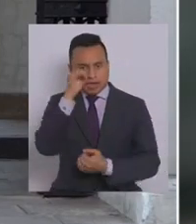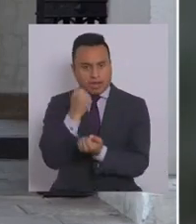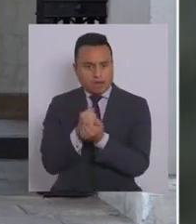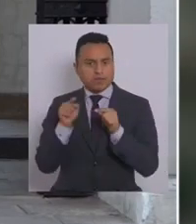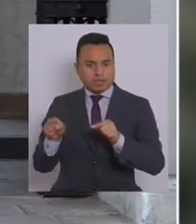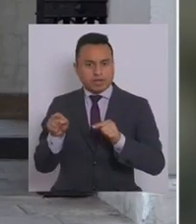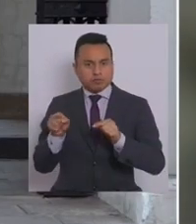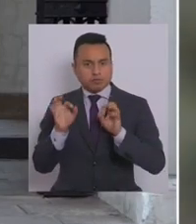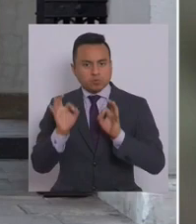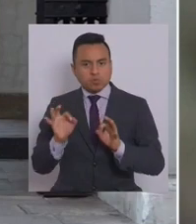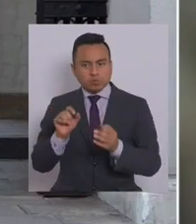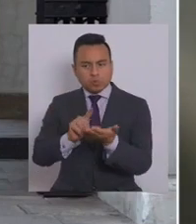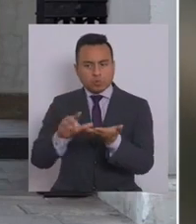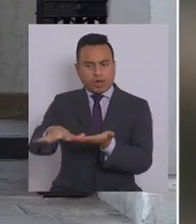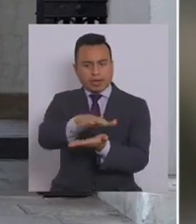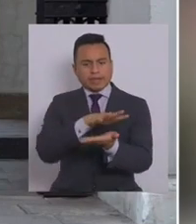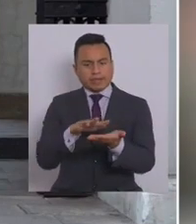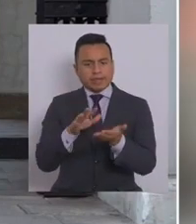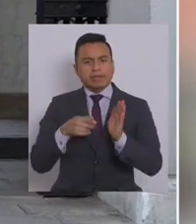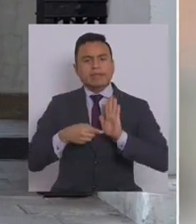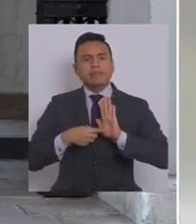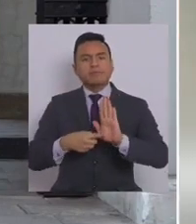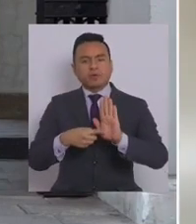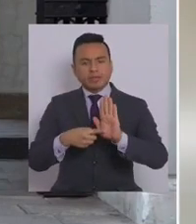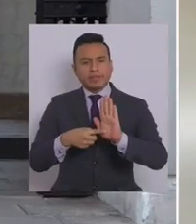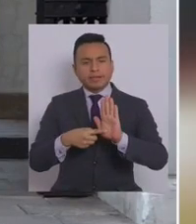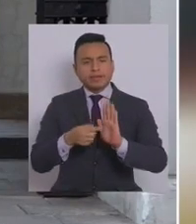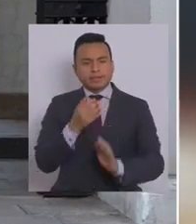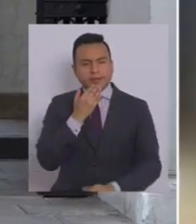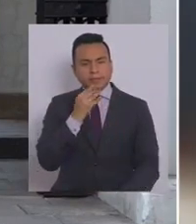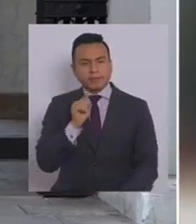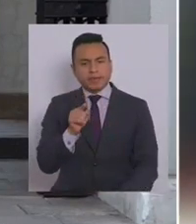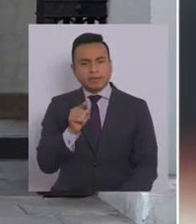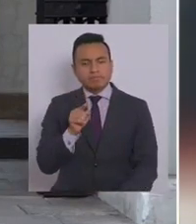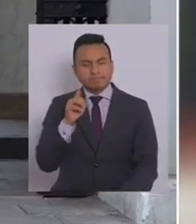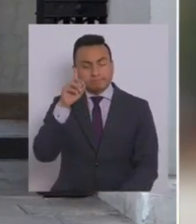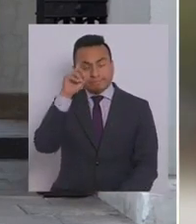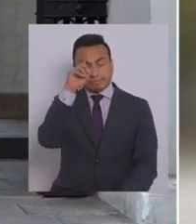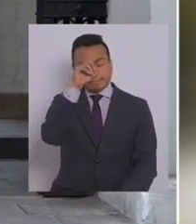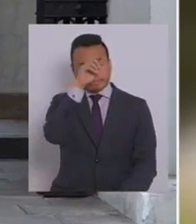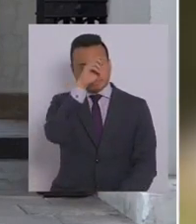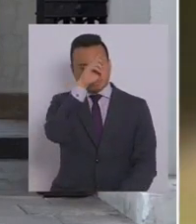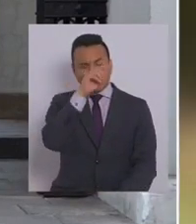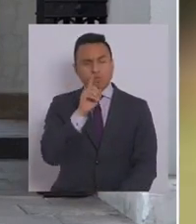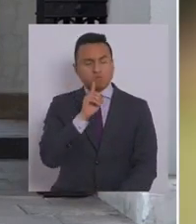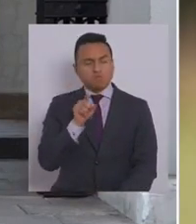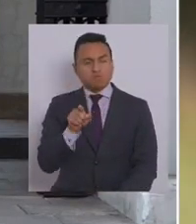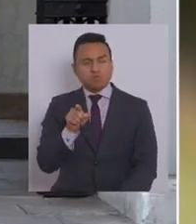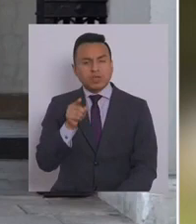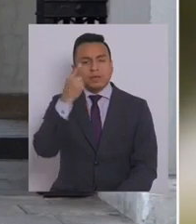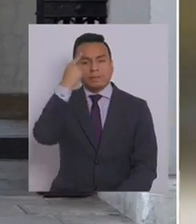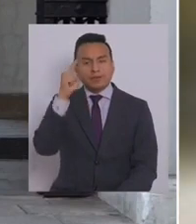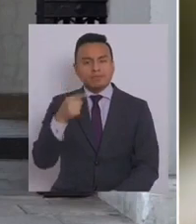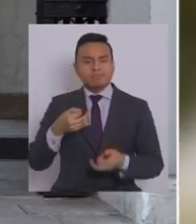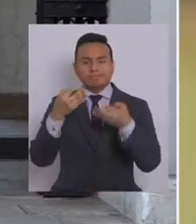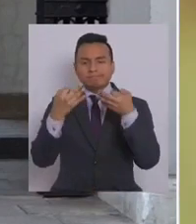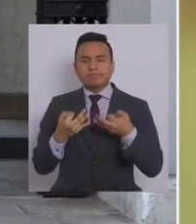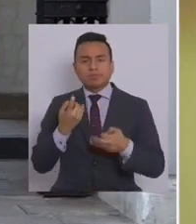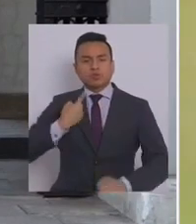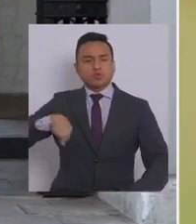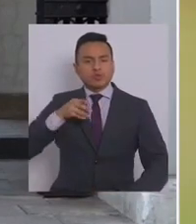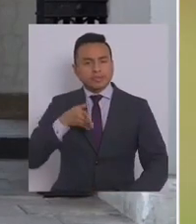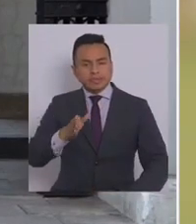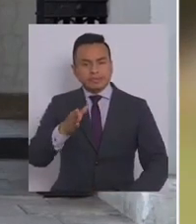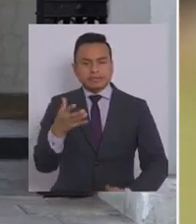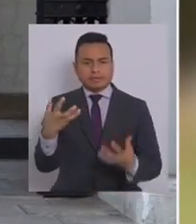Carabineros en esta zona y demuestra con ello también las dificultades que tienen. Pero sin duda vamos a seguir